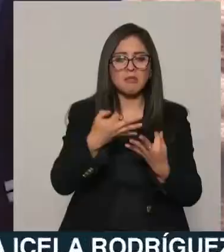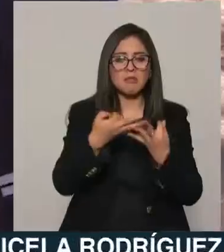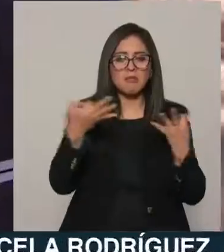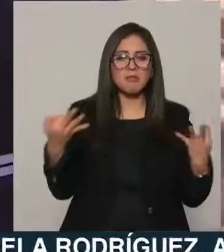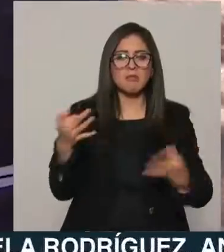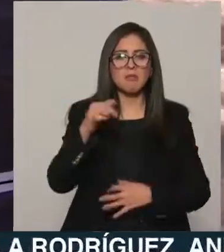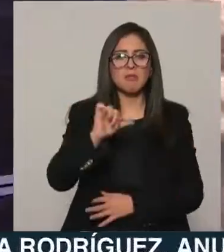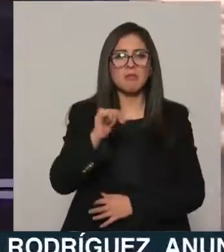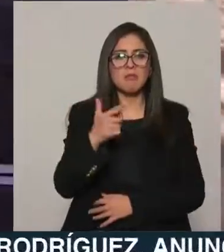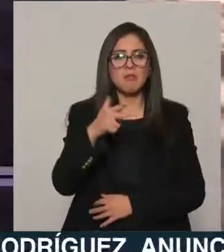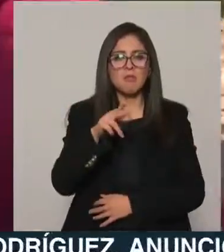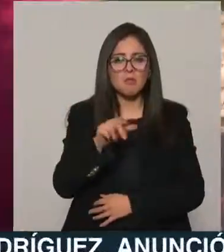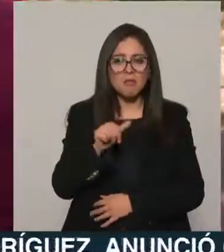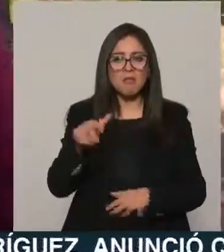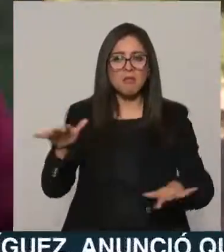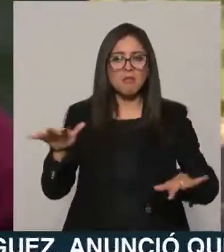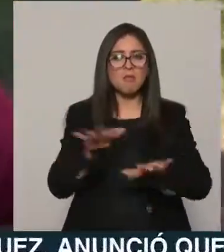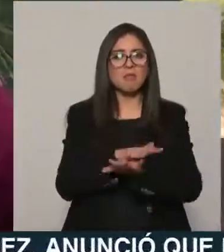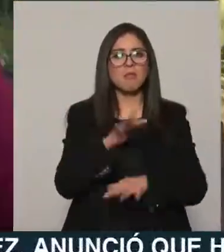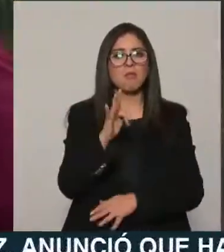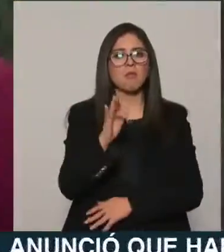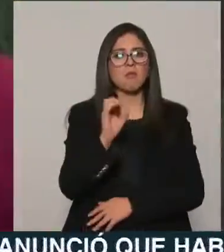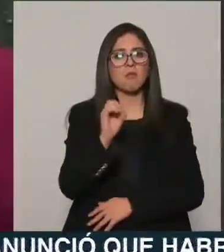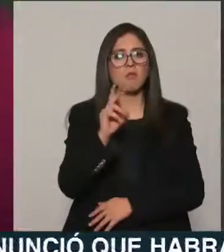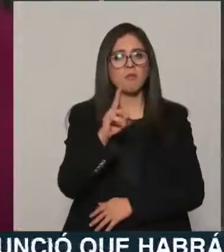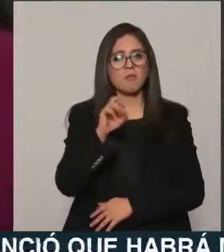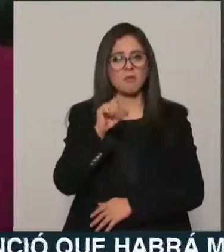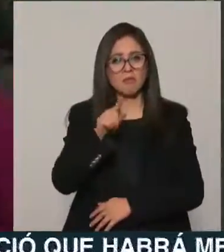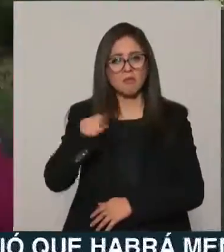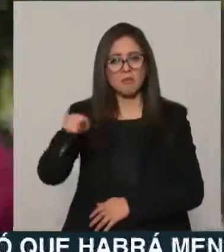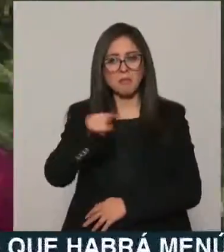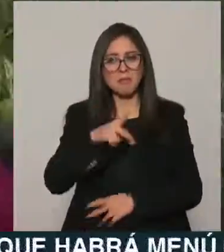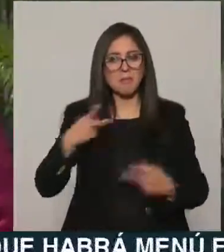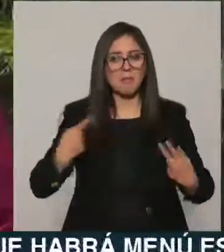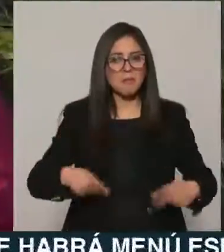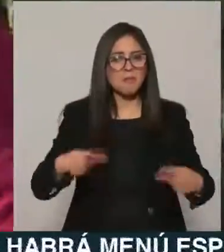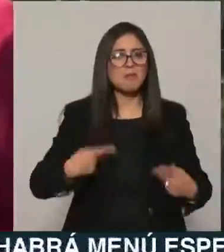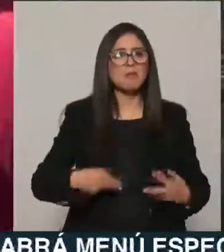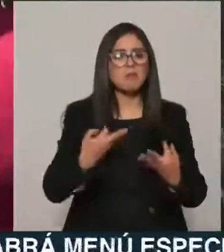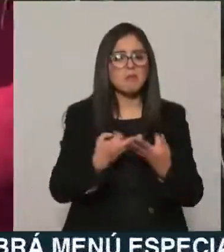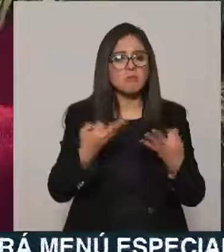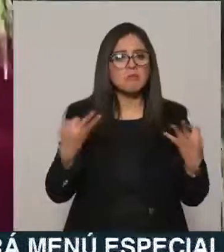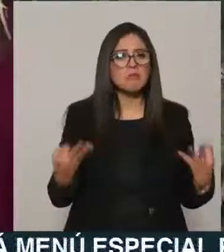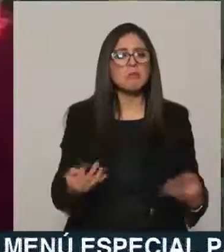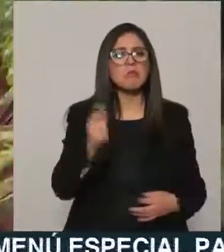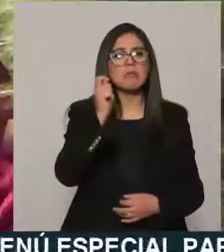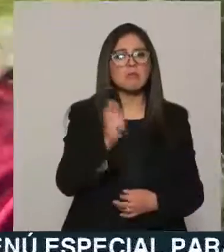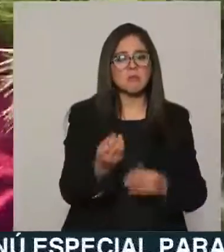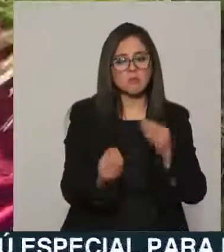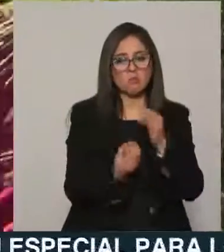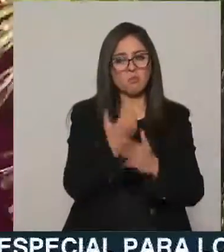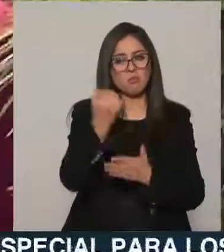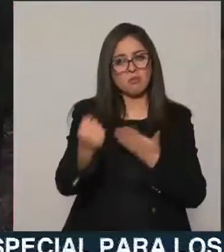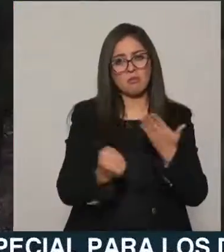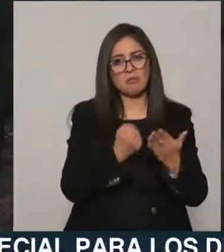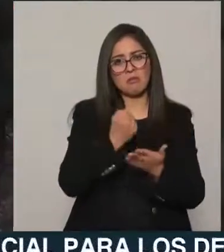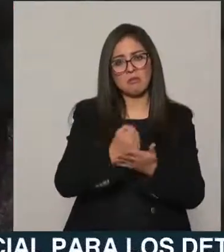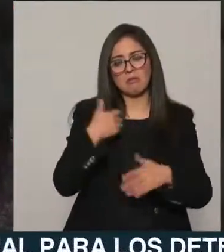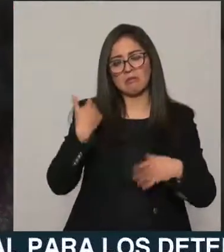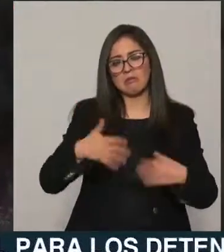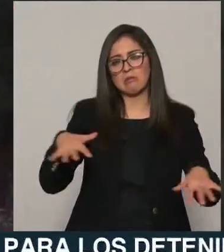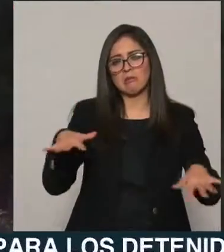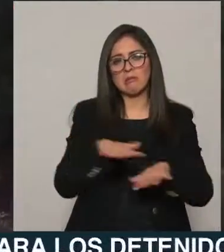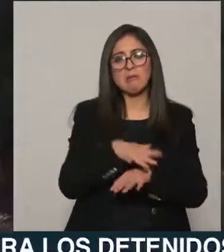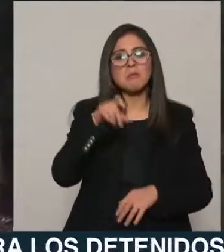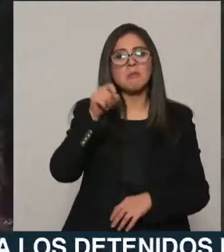la conversión a forestal. Quienes viven de la tierra saben que un nuevo año implica nuevos retos. En el caso de la familia López no